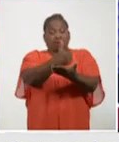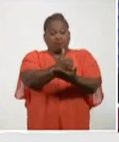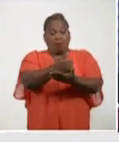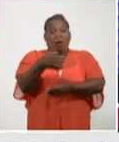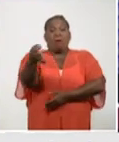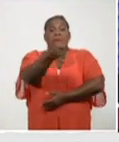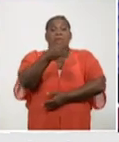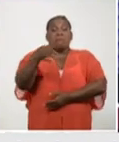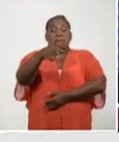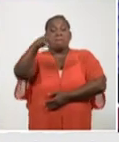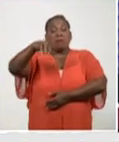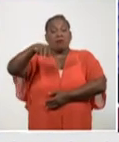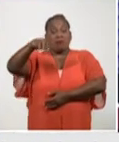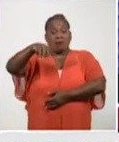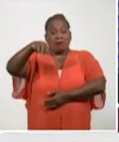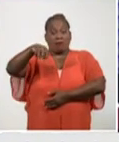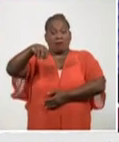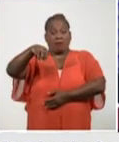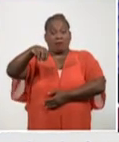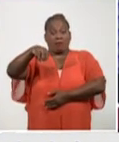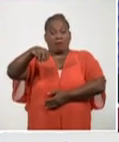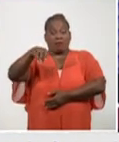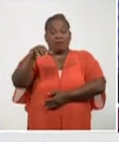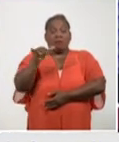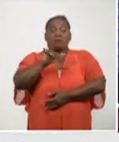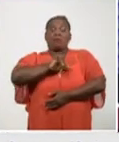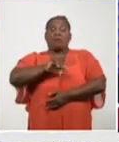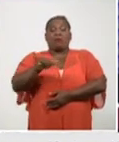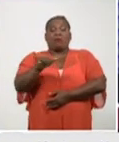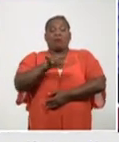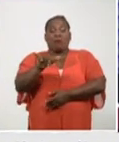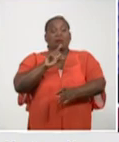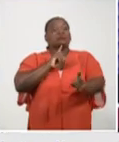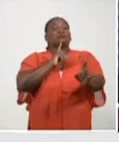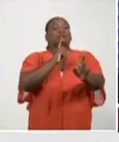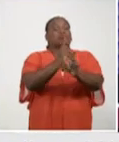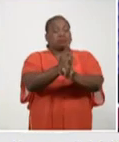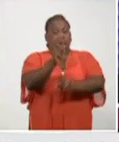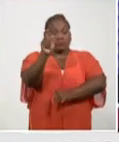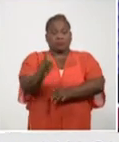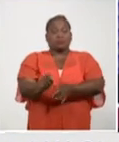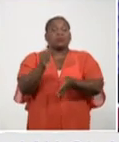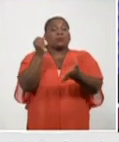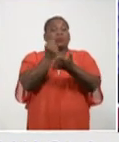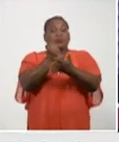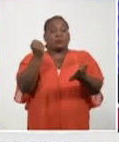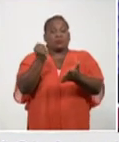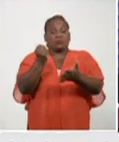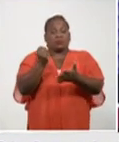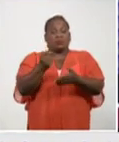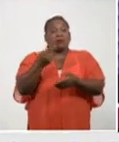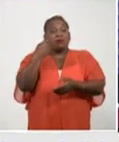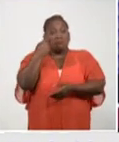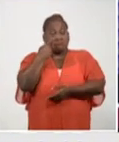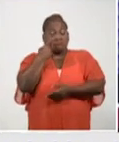Marianao. También contacto de caso confirmado, fíjense cómo se repite